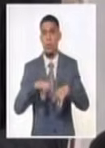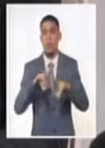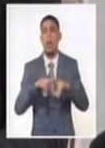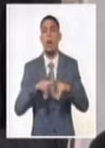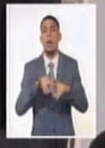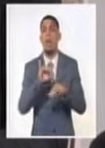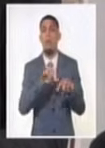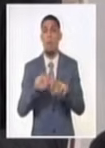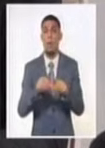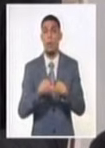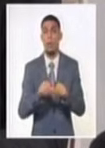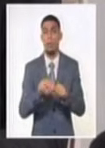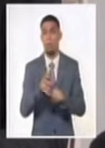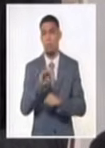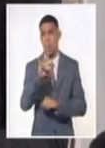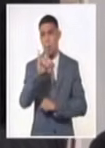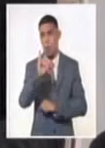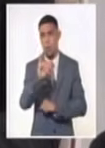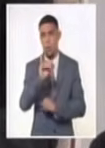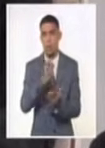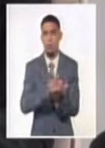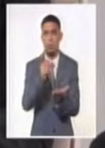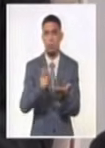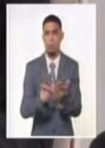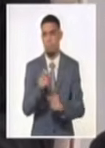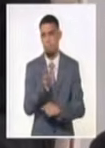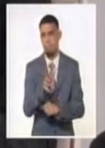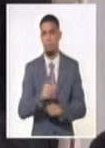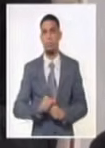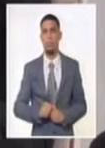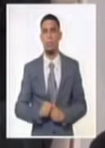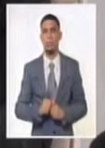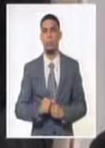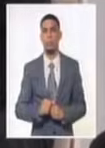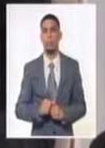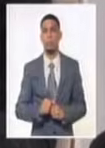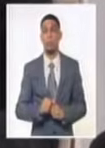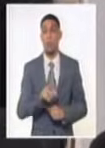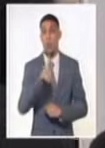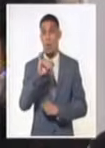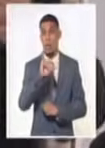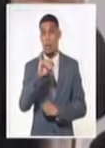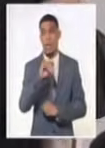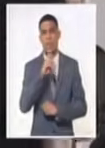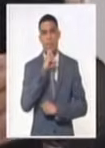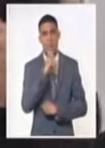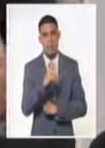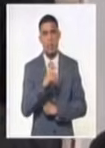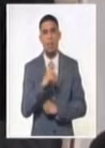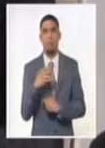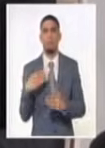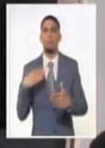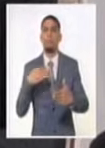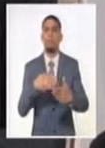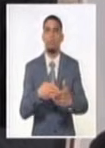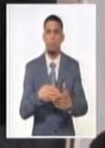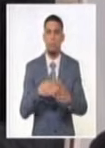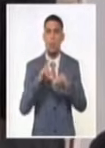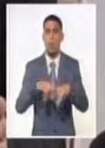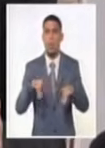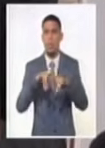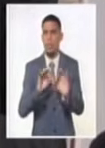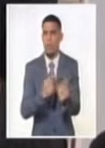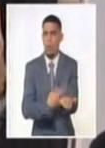estudiantes, más de 90 estudiantes, 96 estudiantes, bueno, se les dificultaba ya ir a sus escuelas habituales,